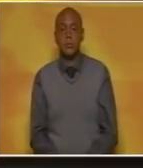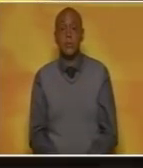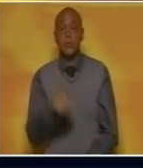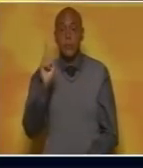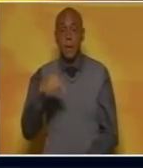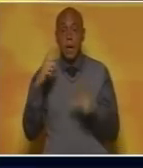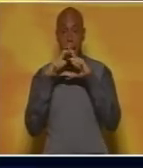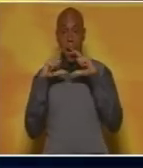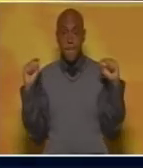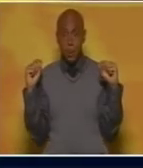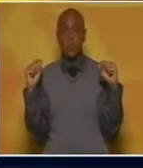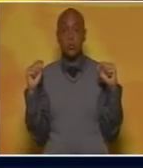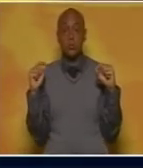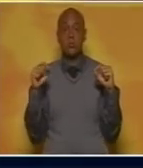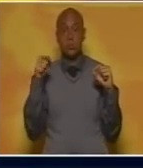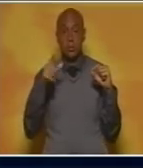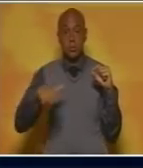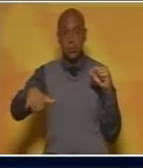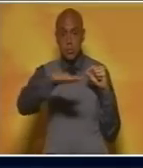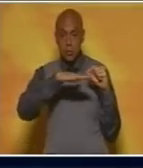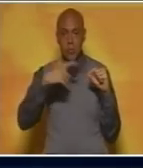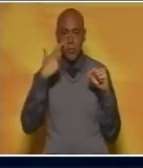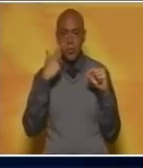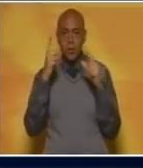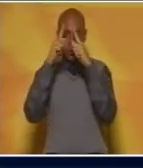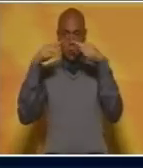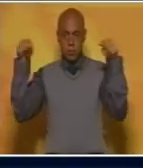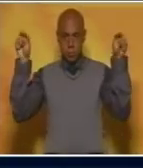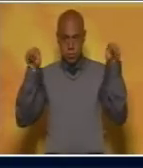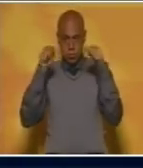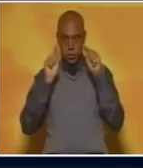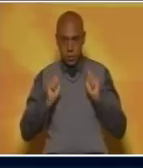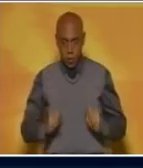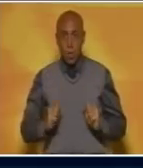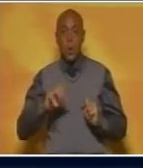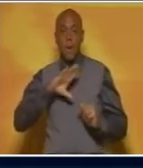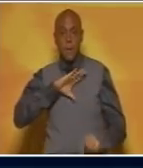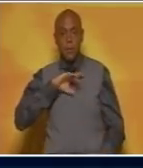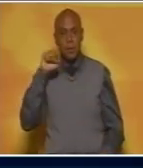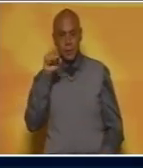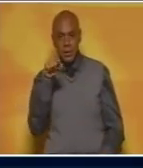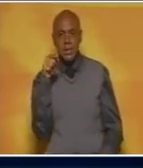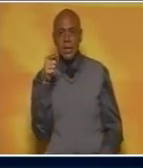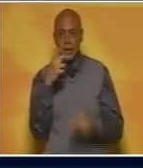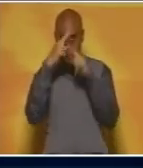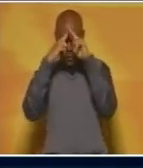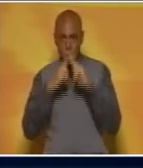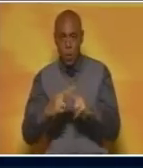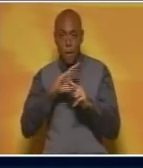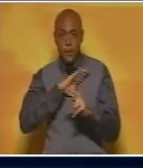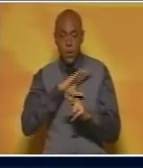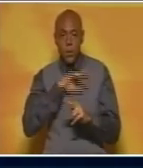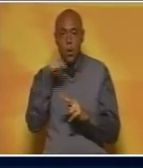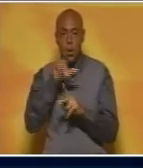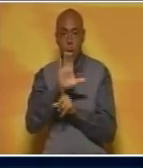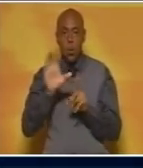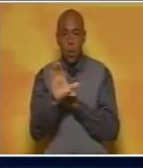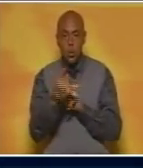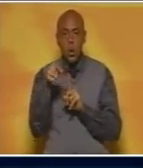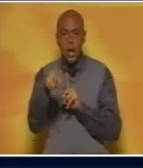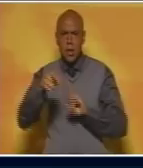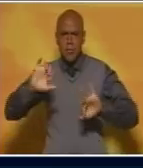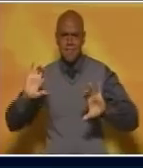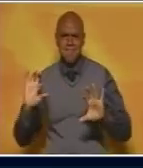En Japón, el pabellón central del castillo Shuri de Okinawa, declarado Patrimonio de la Humanidad, ardió hasta